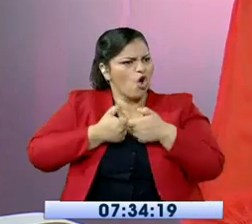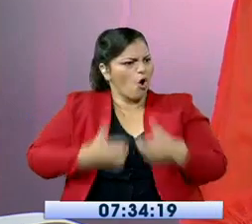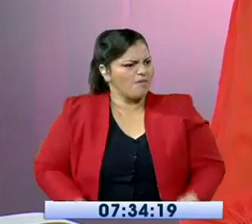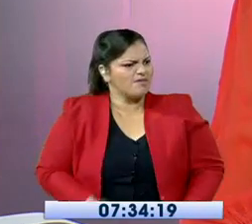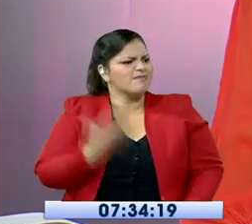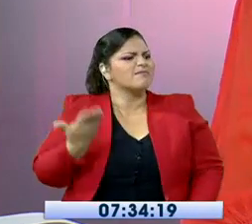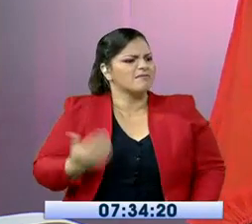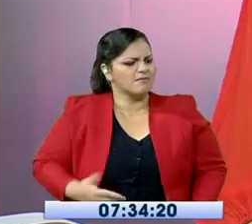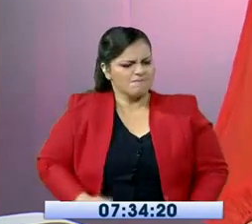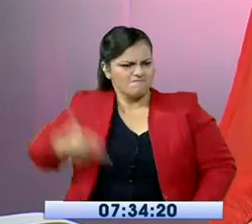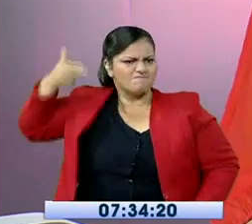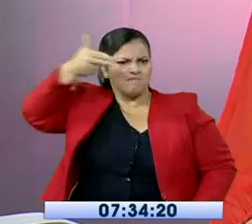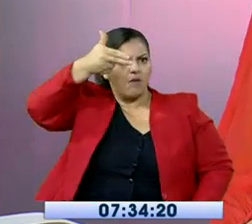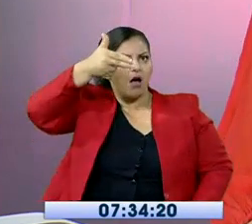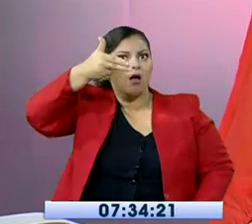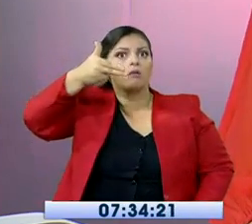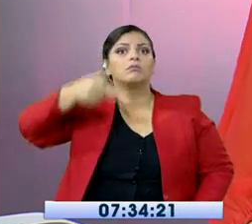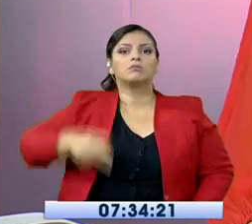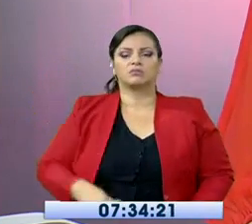su novia.